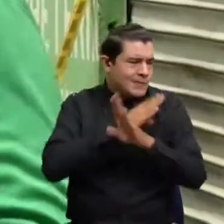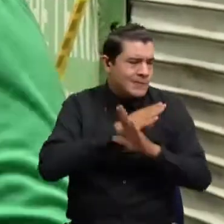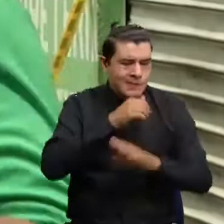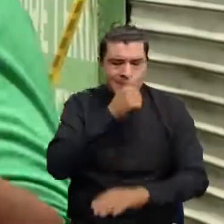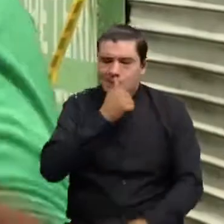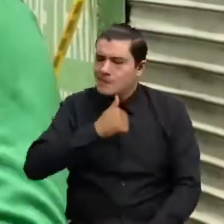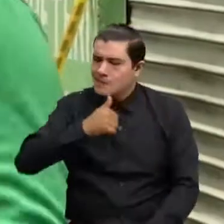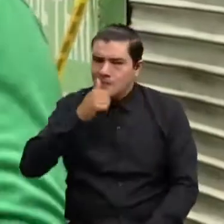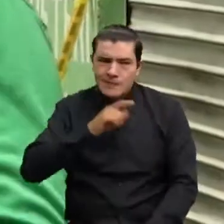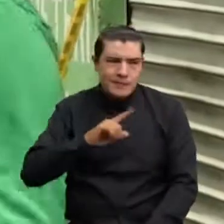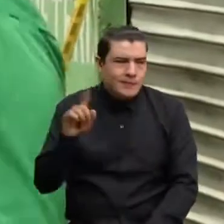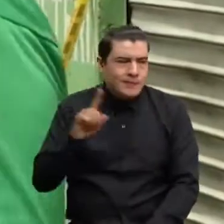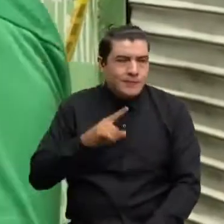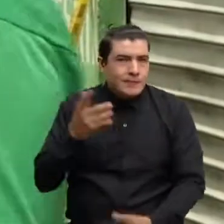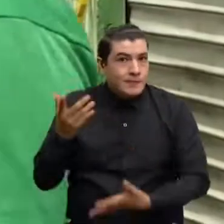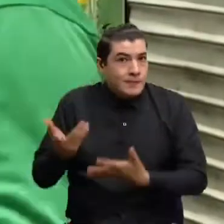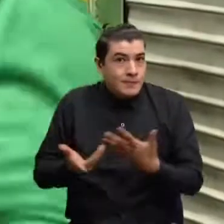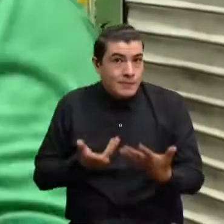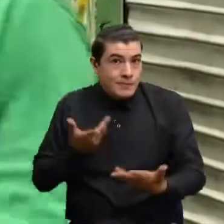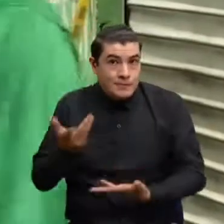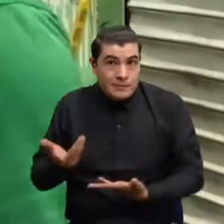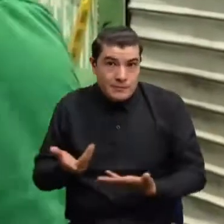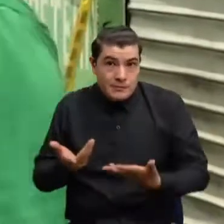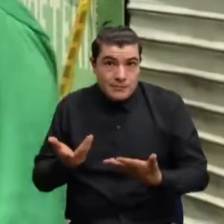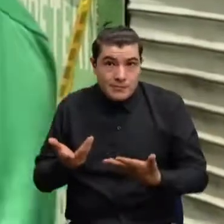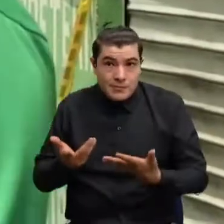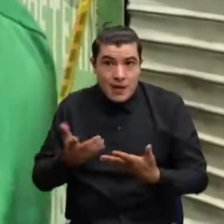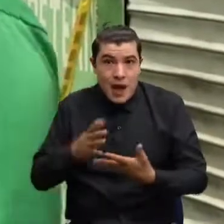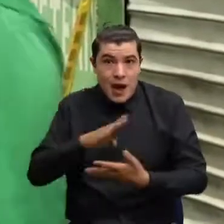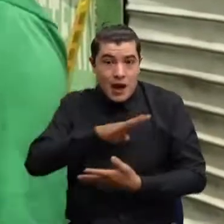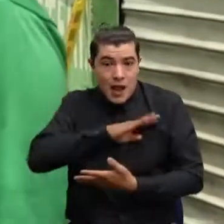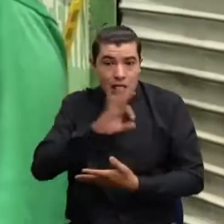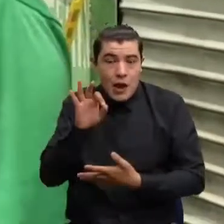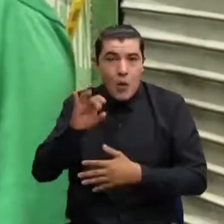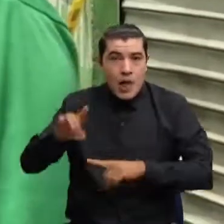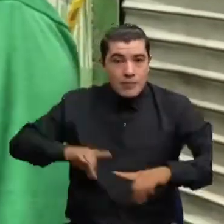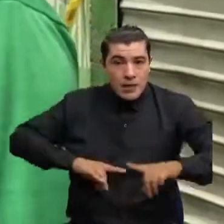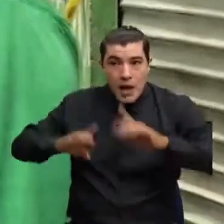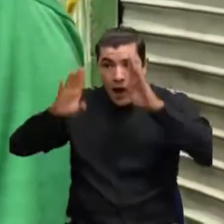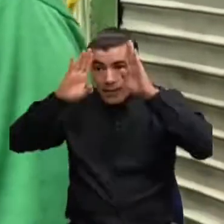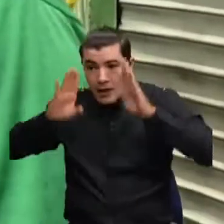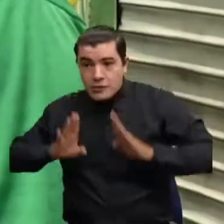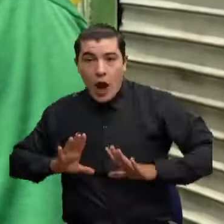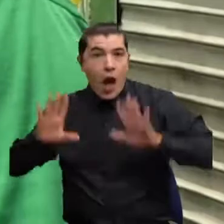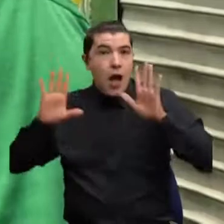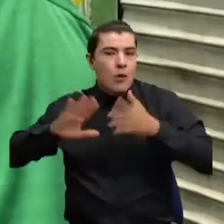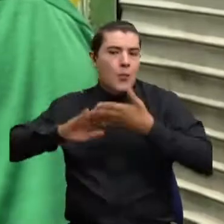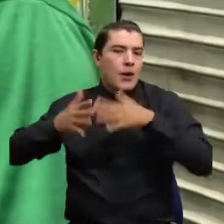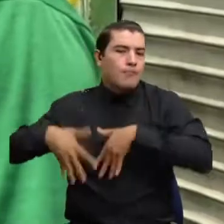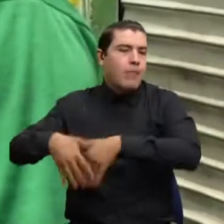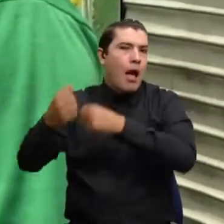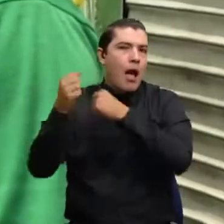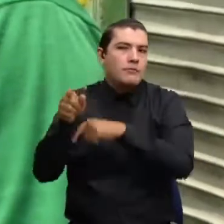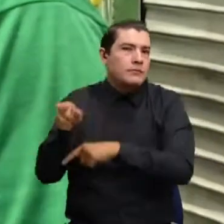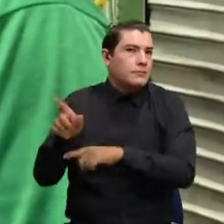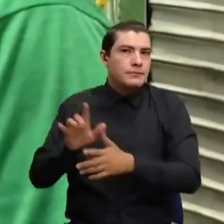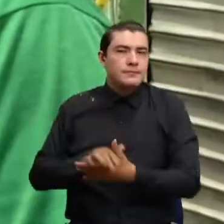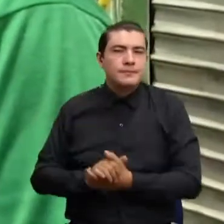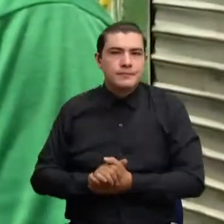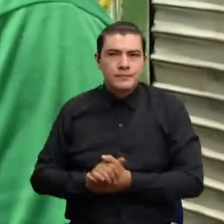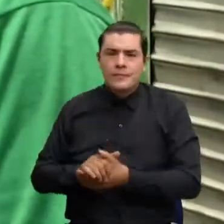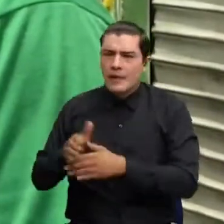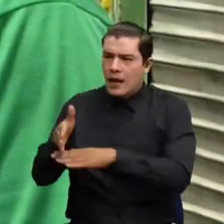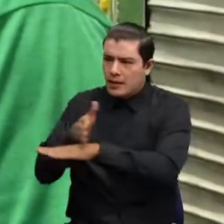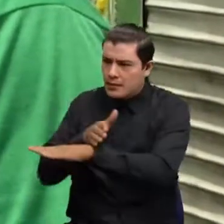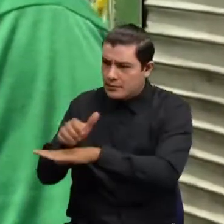única manera que la comunidad los escuche es por medio de esa manifestación que dice la comunidad porque ya acabamos de hablar con el gerente de lamac